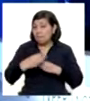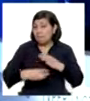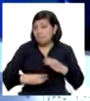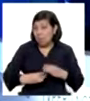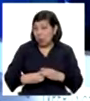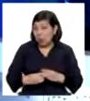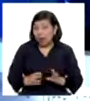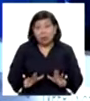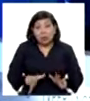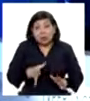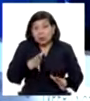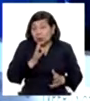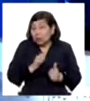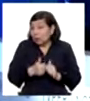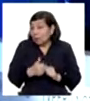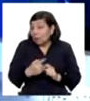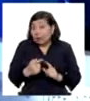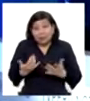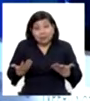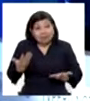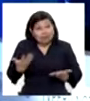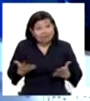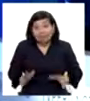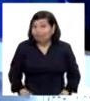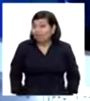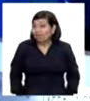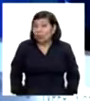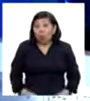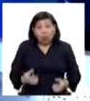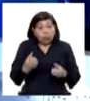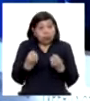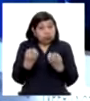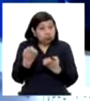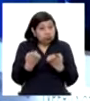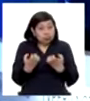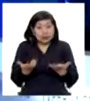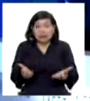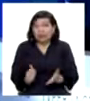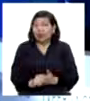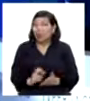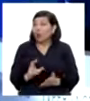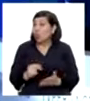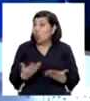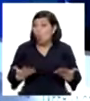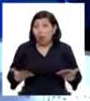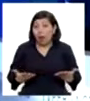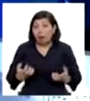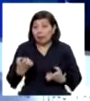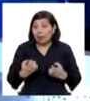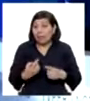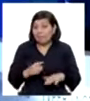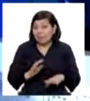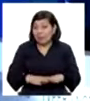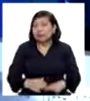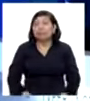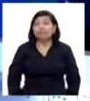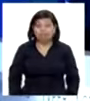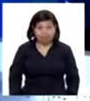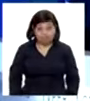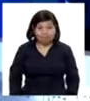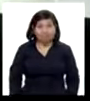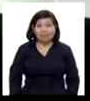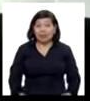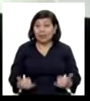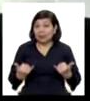mundial. No sé si ha variado la data, porque realmente no, la estadística no... Claro. No hay mucha estadística sobre el particular. Pero digamos